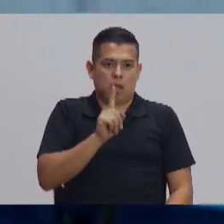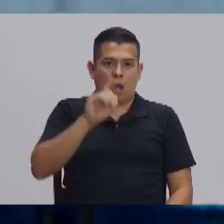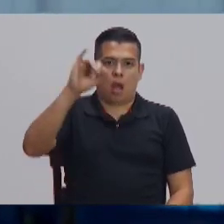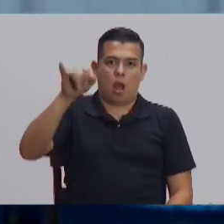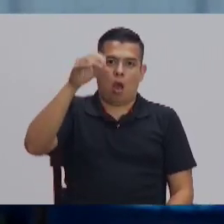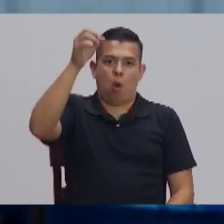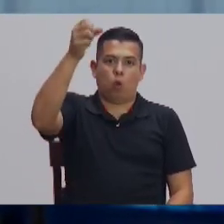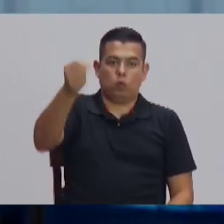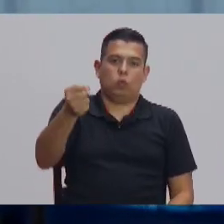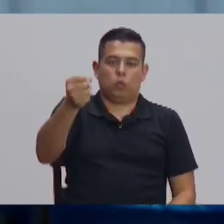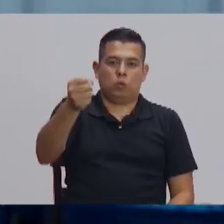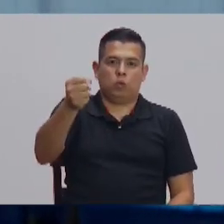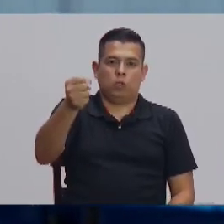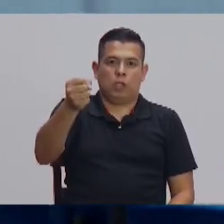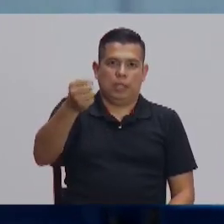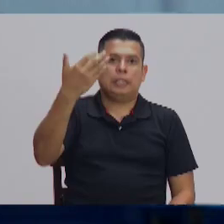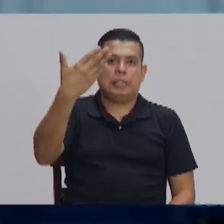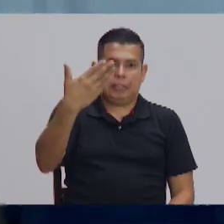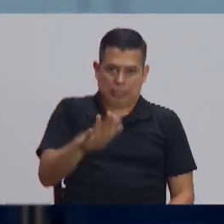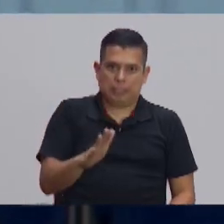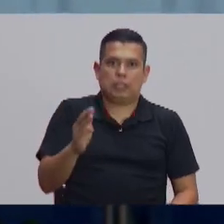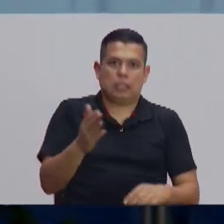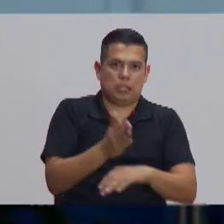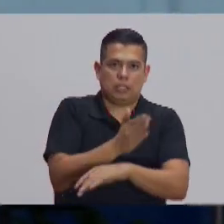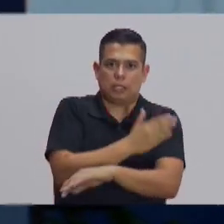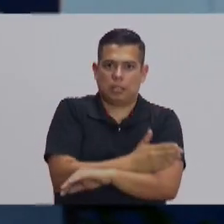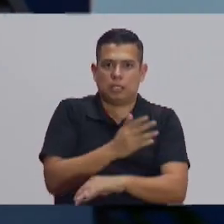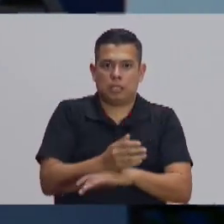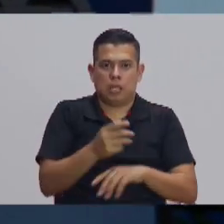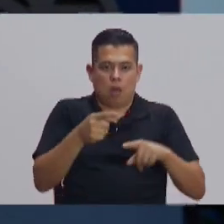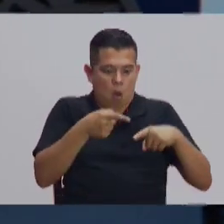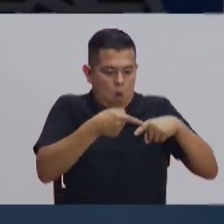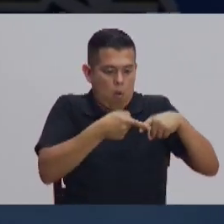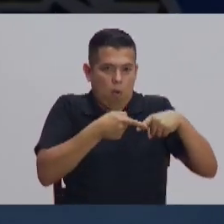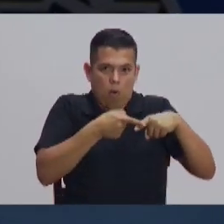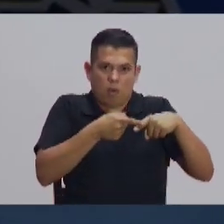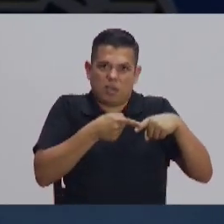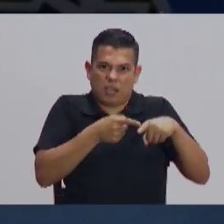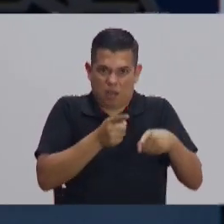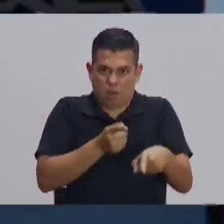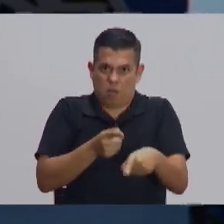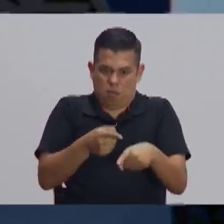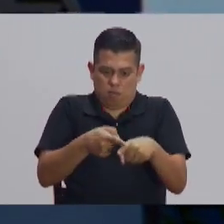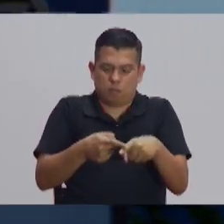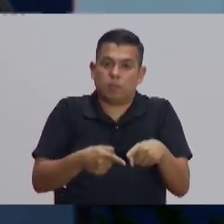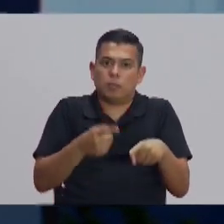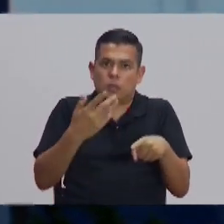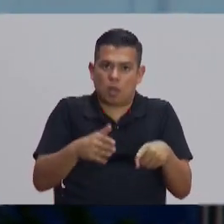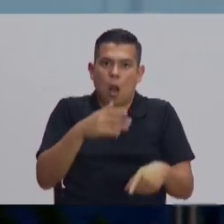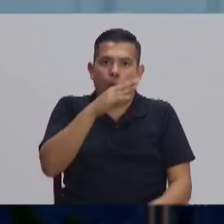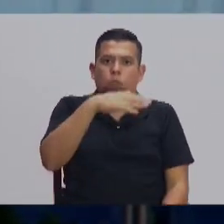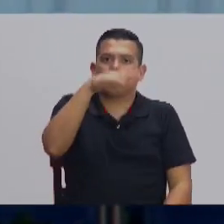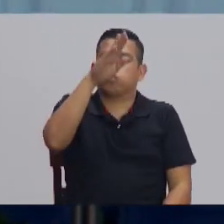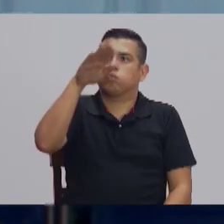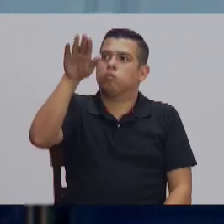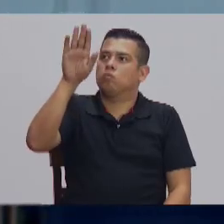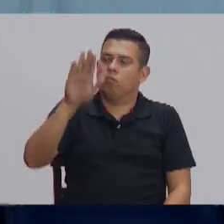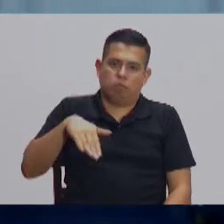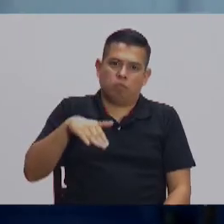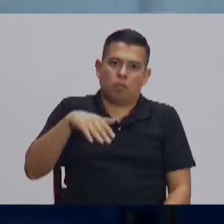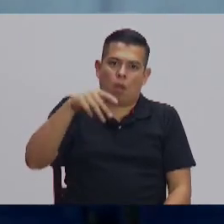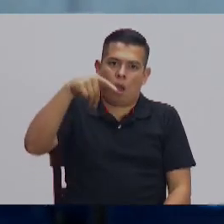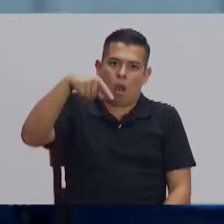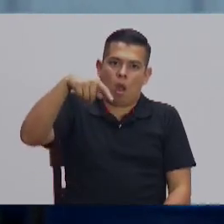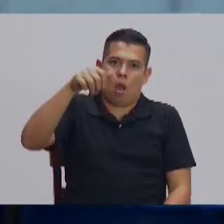josué ya se habían preparado ya se habían circuncidado ya habían hecho la pascua ya habían